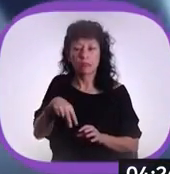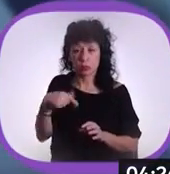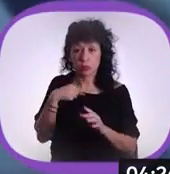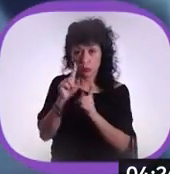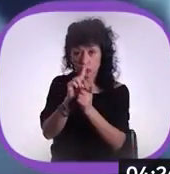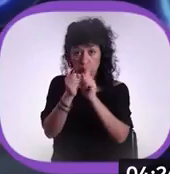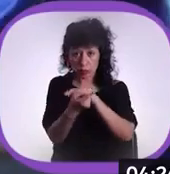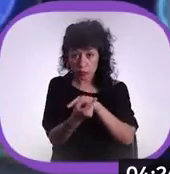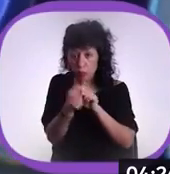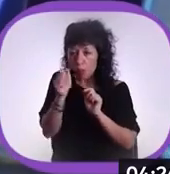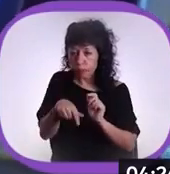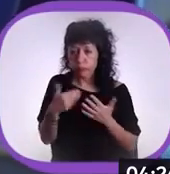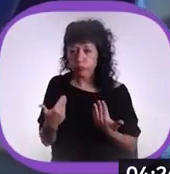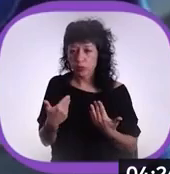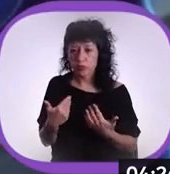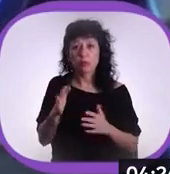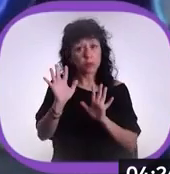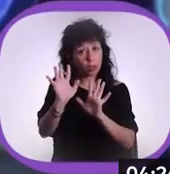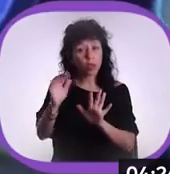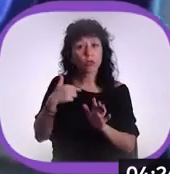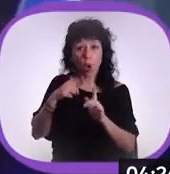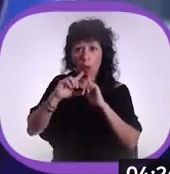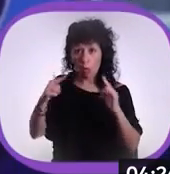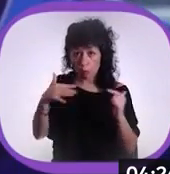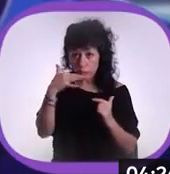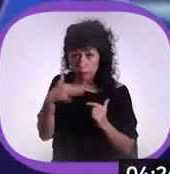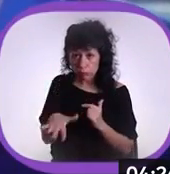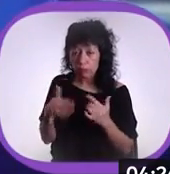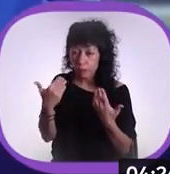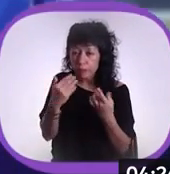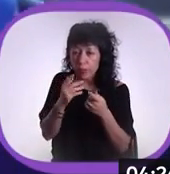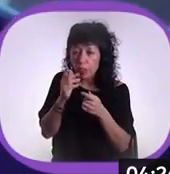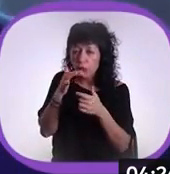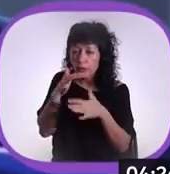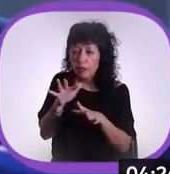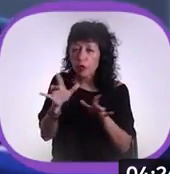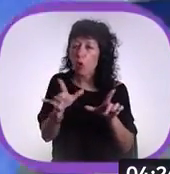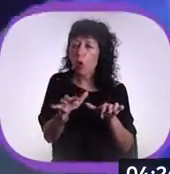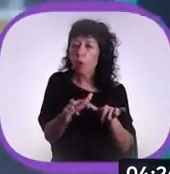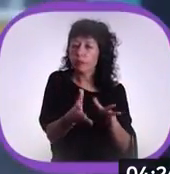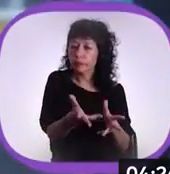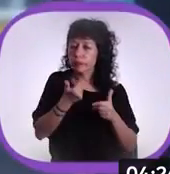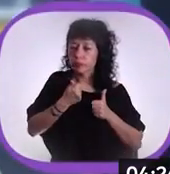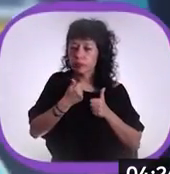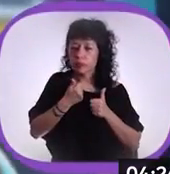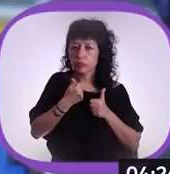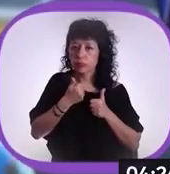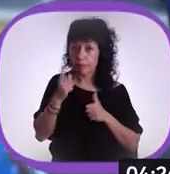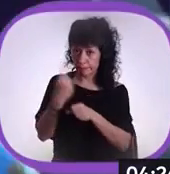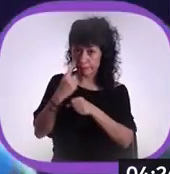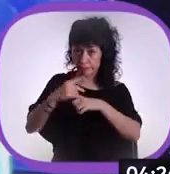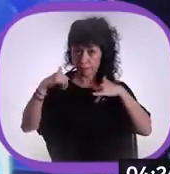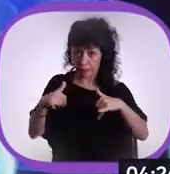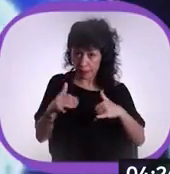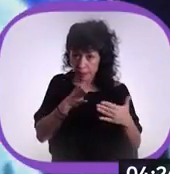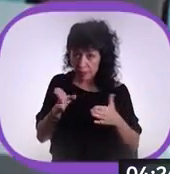traducción básica. Pues, yo soy muy bueno descifrando lenguajes. Podría descifrarlo con la computadora. ¿Después de ordenar pizza? Sí,